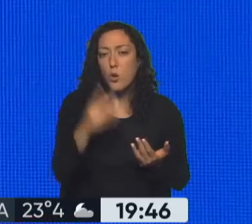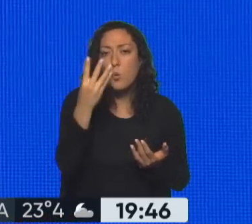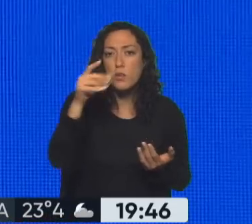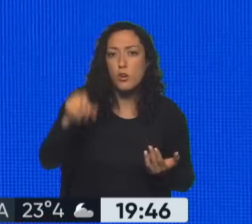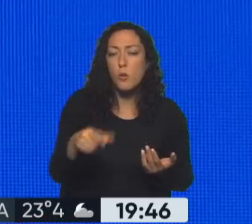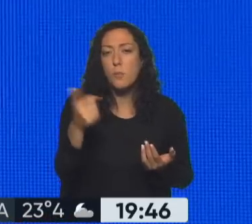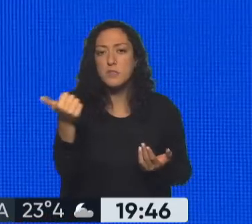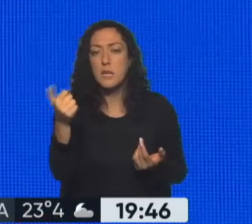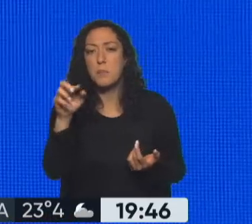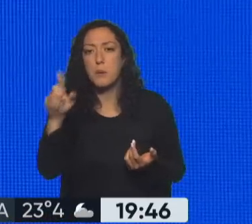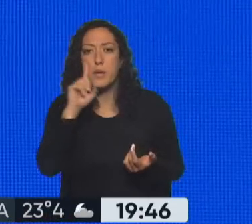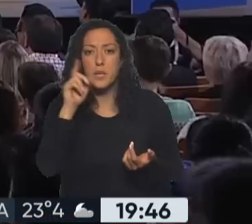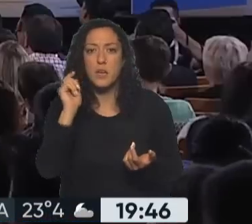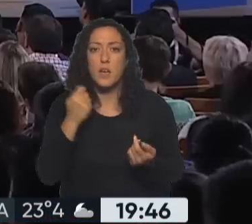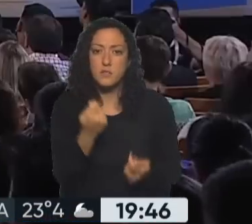4,6 del PBI.